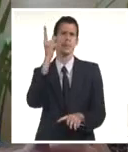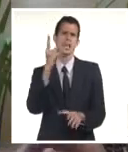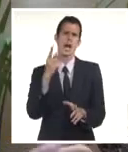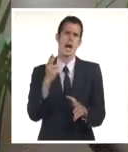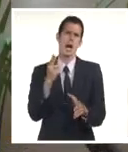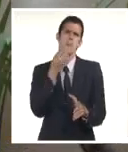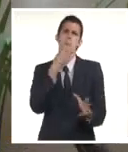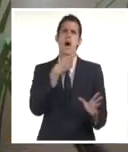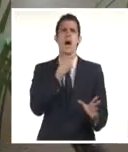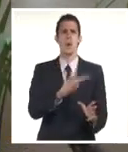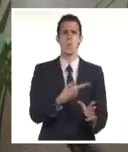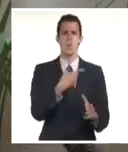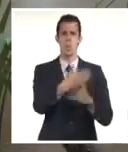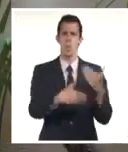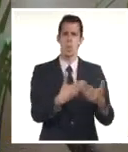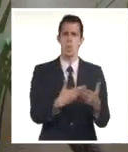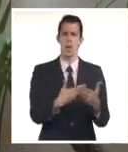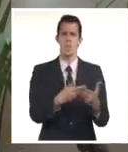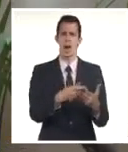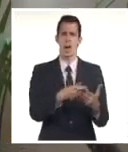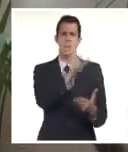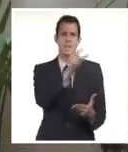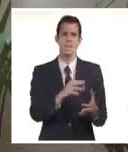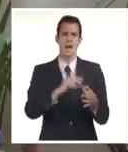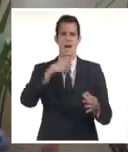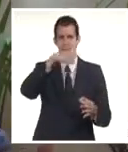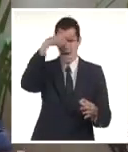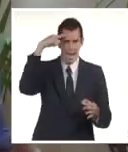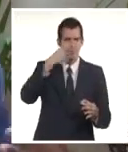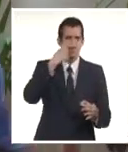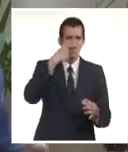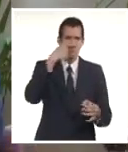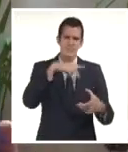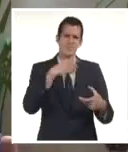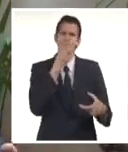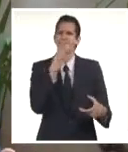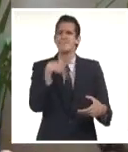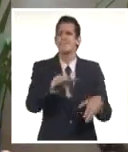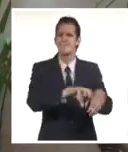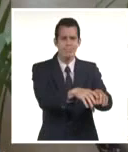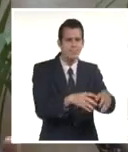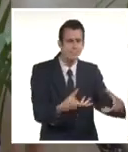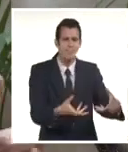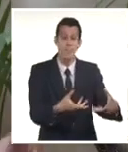si fue por un problema de manipulación, que esa experiencia no se repita. Hay que evaluar también